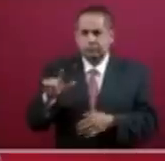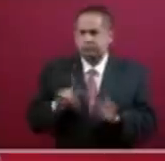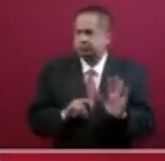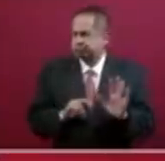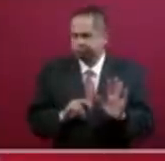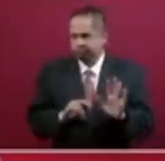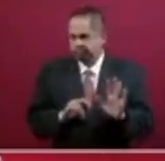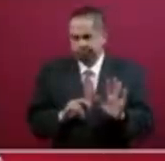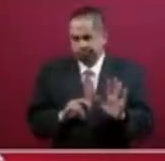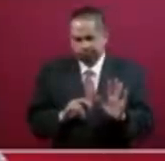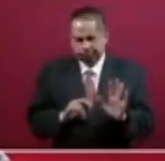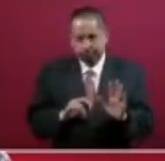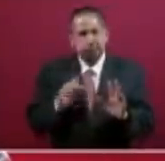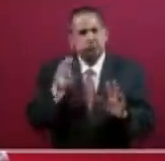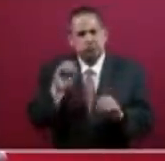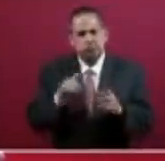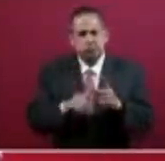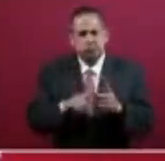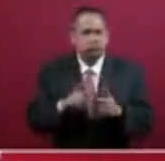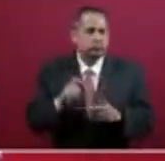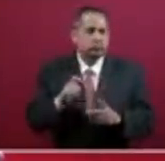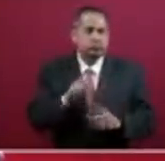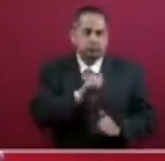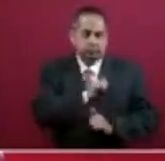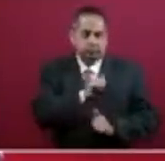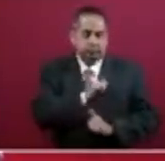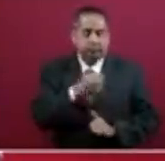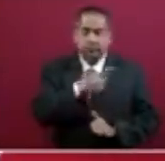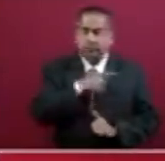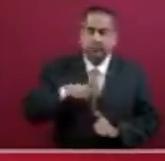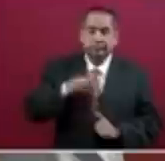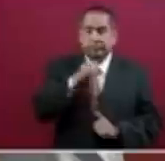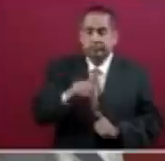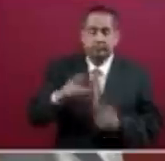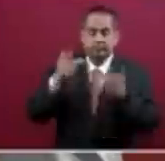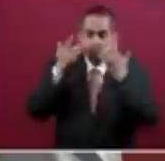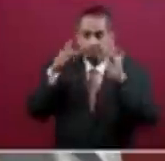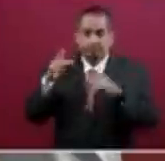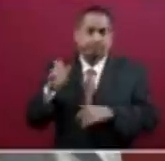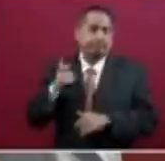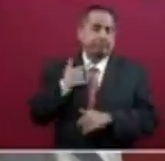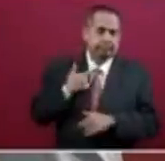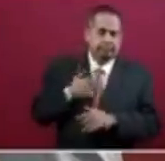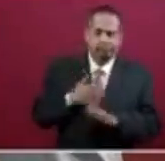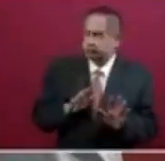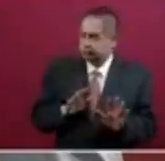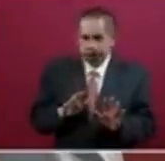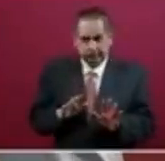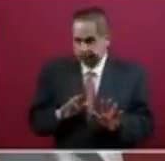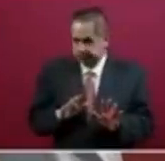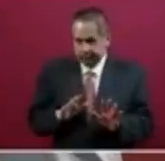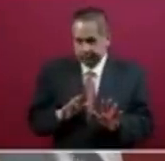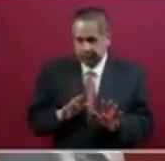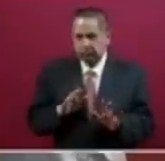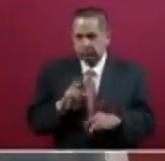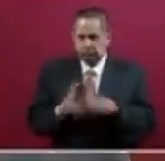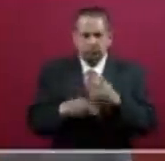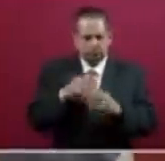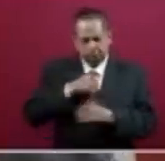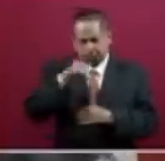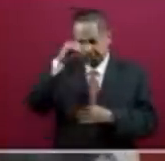o si es militar tiene que ser retirado. No necesariamente. Entonces, yo estoy